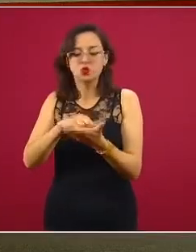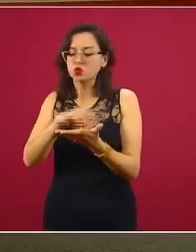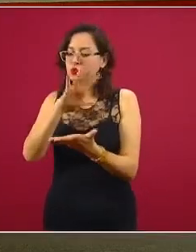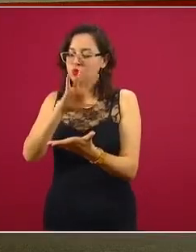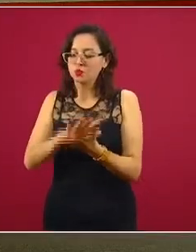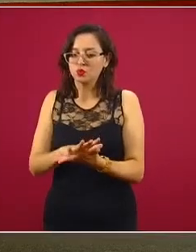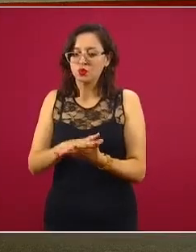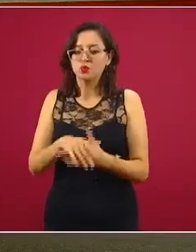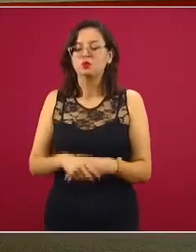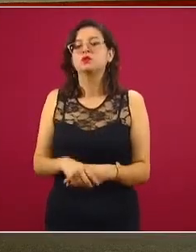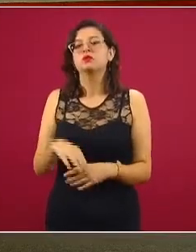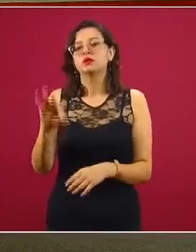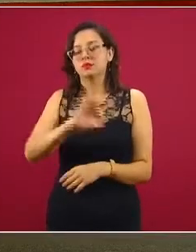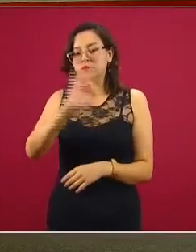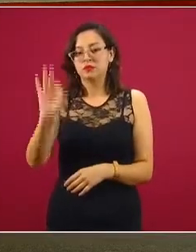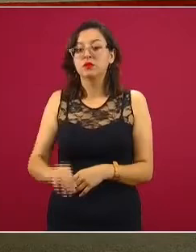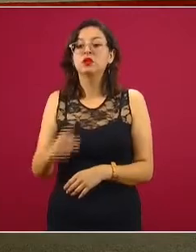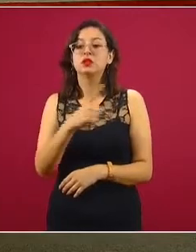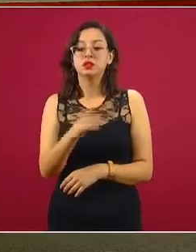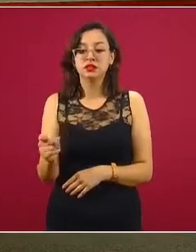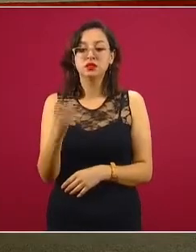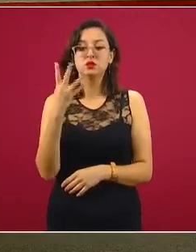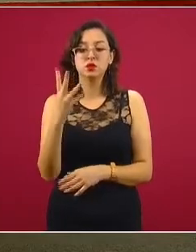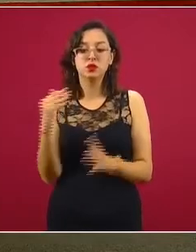Y obtengo esta cifra,